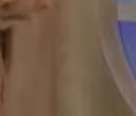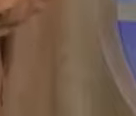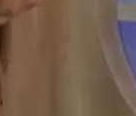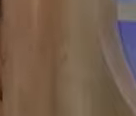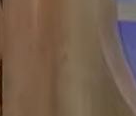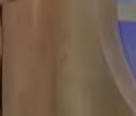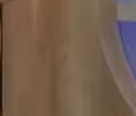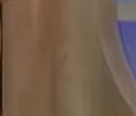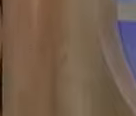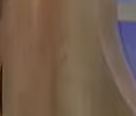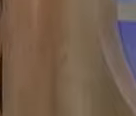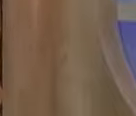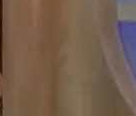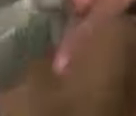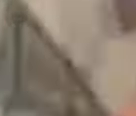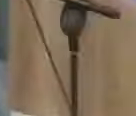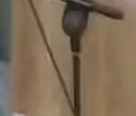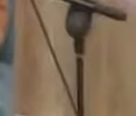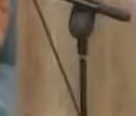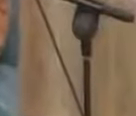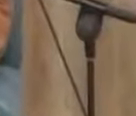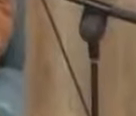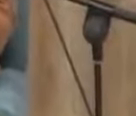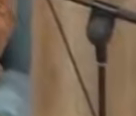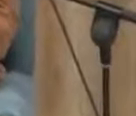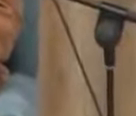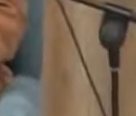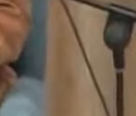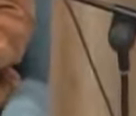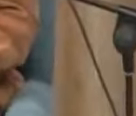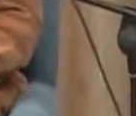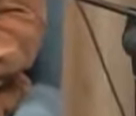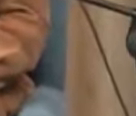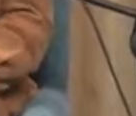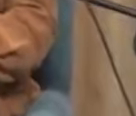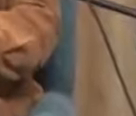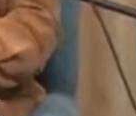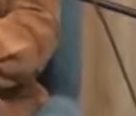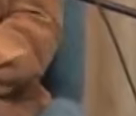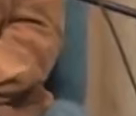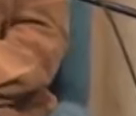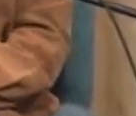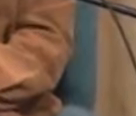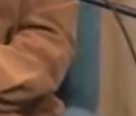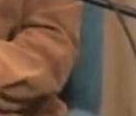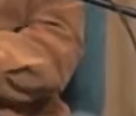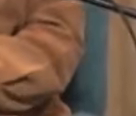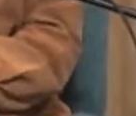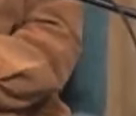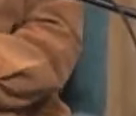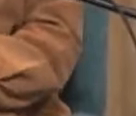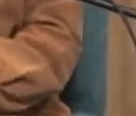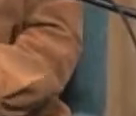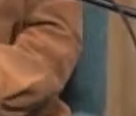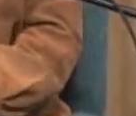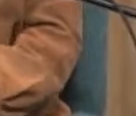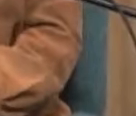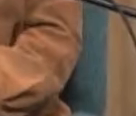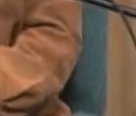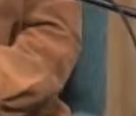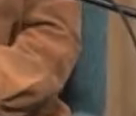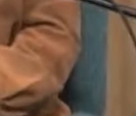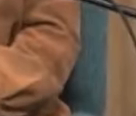Yo no sé ustedes, pero mano, tengo fe. En el episodio de este jueves estaremos hablando sobre la Copa América y cómo la